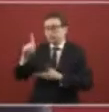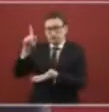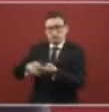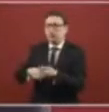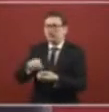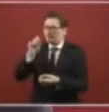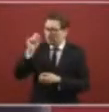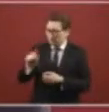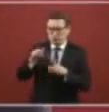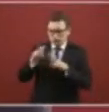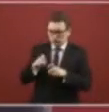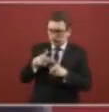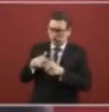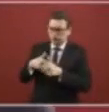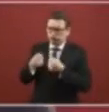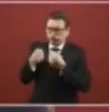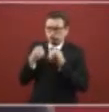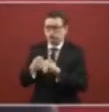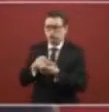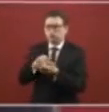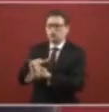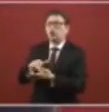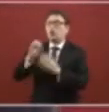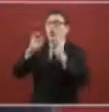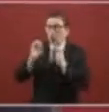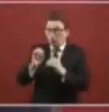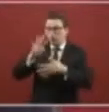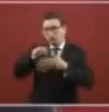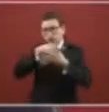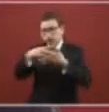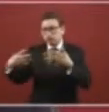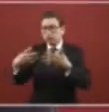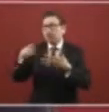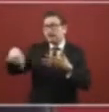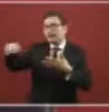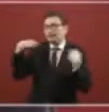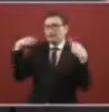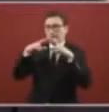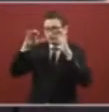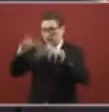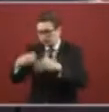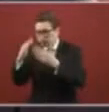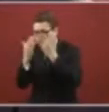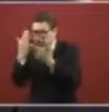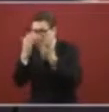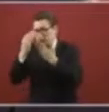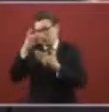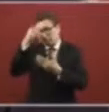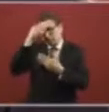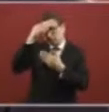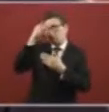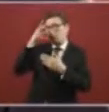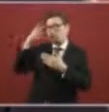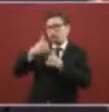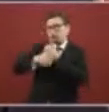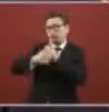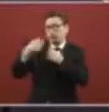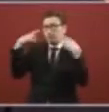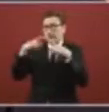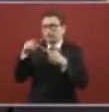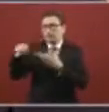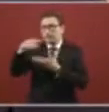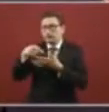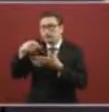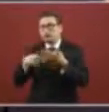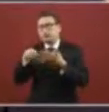reforzarlo o de revisar en los planes de estudio o de formación de maestros